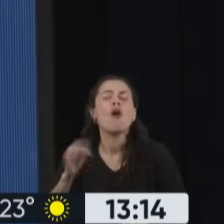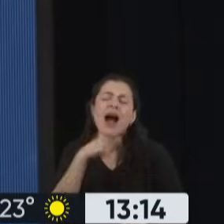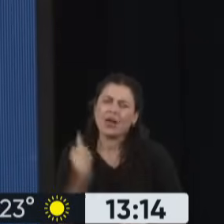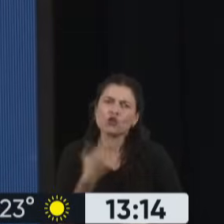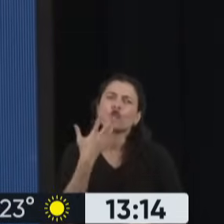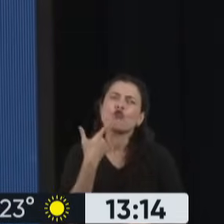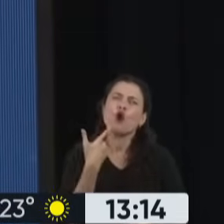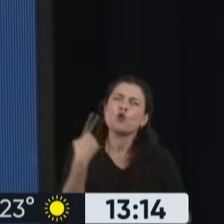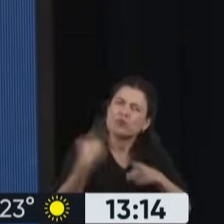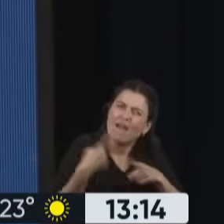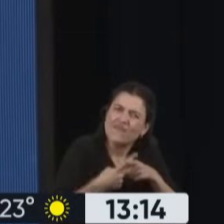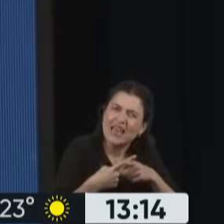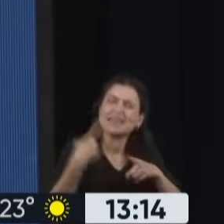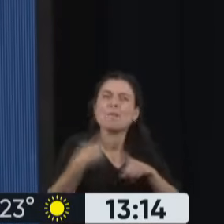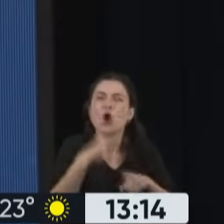Mayo a nosotros.